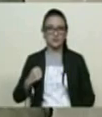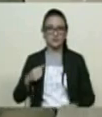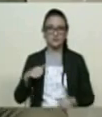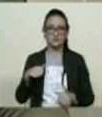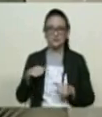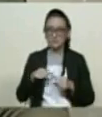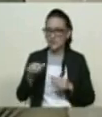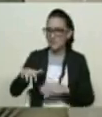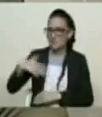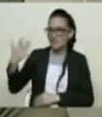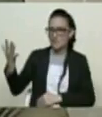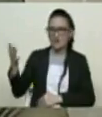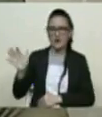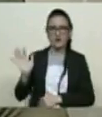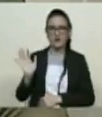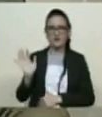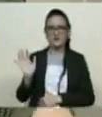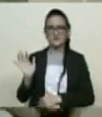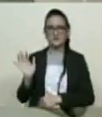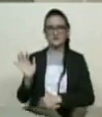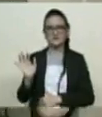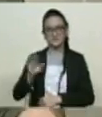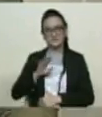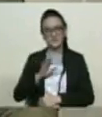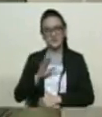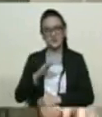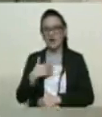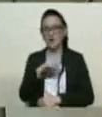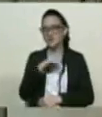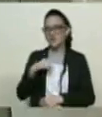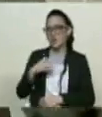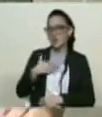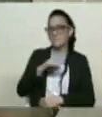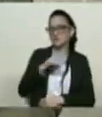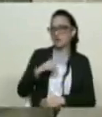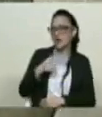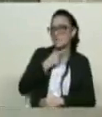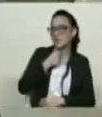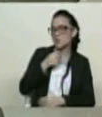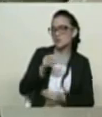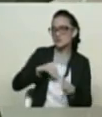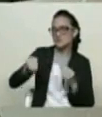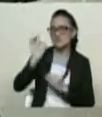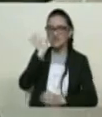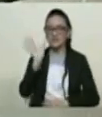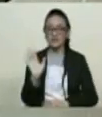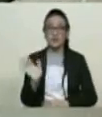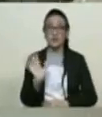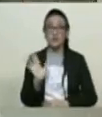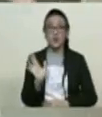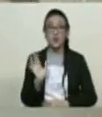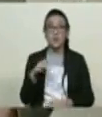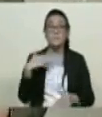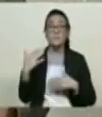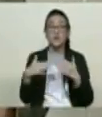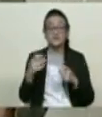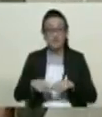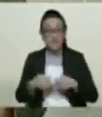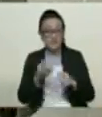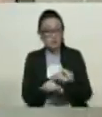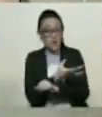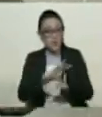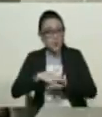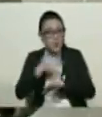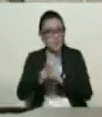fuera del lugar donde estaban originalmente por capricho o porque nos guste. Es porque hubo un proceso de